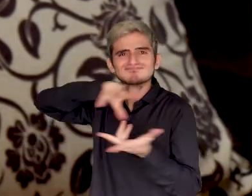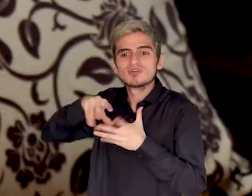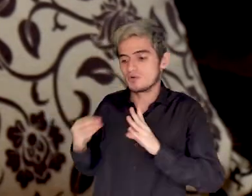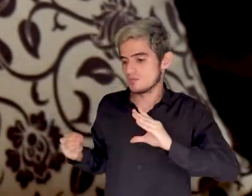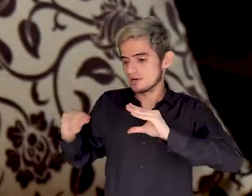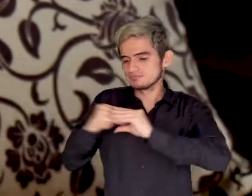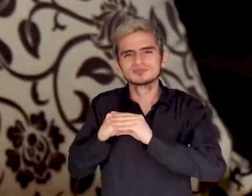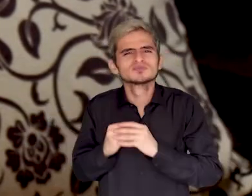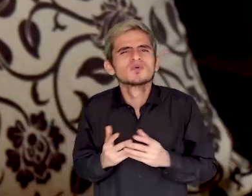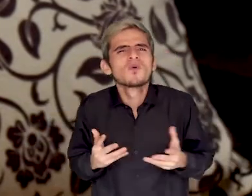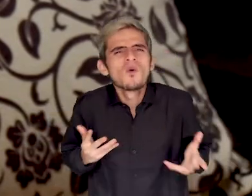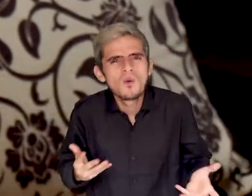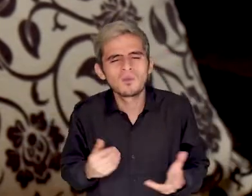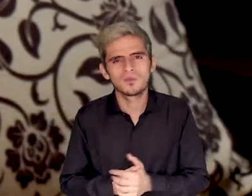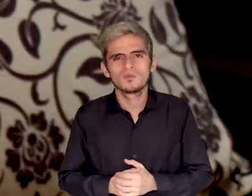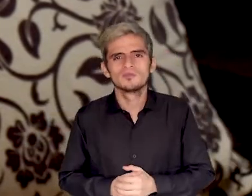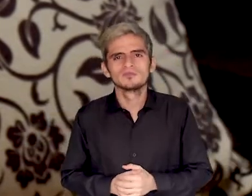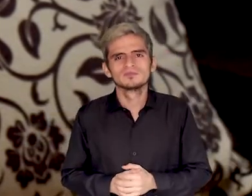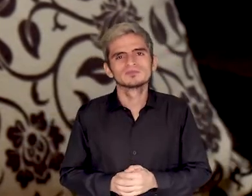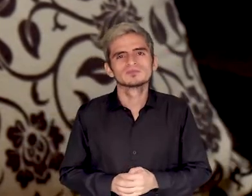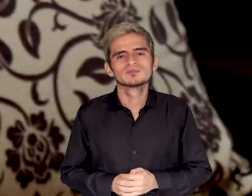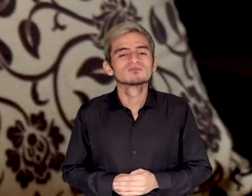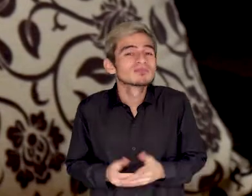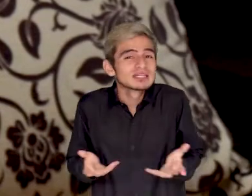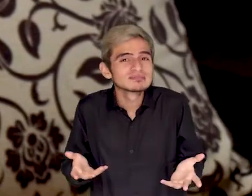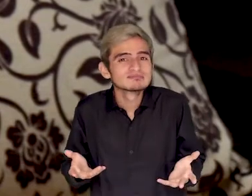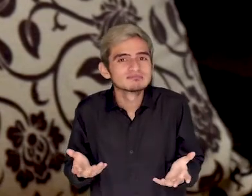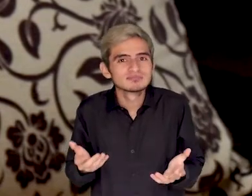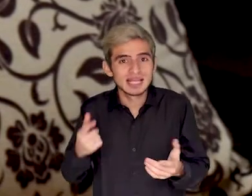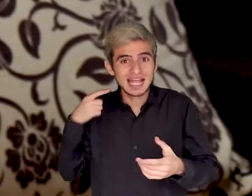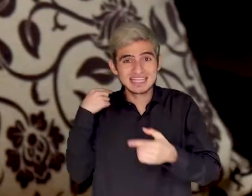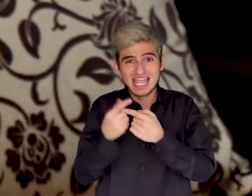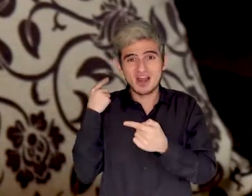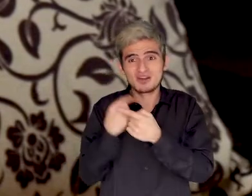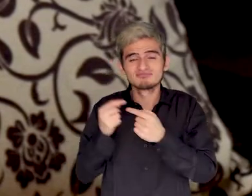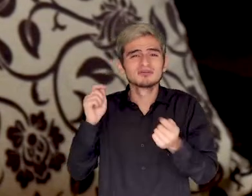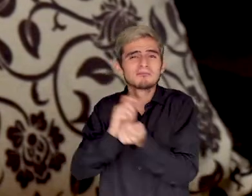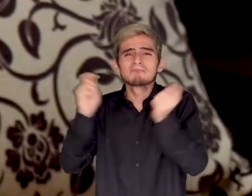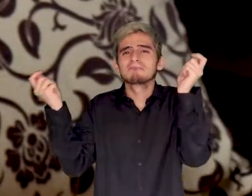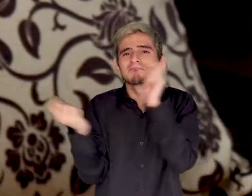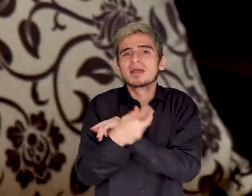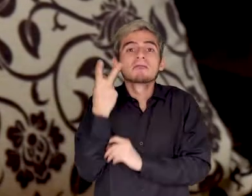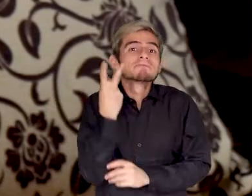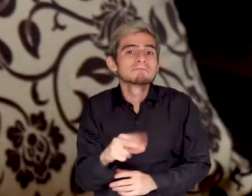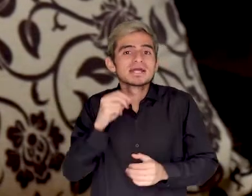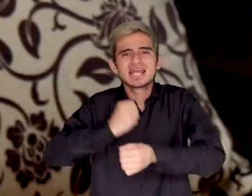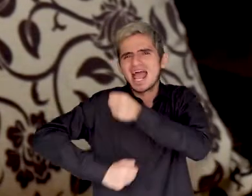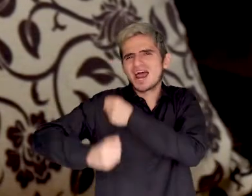ser humano que necesita el mundo, ¿no?